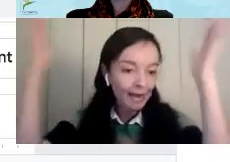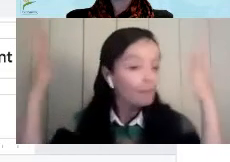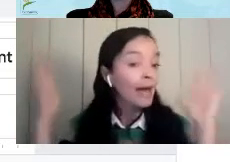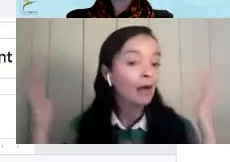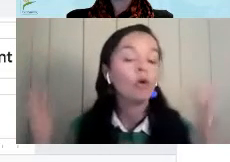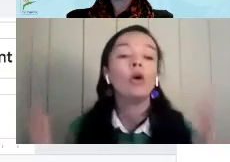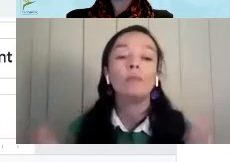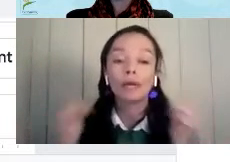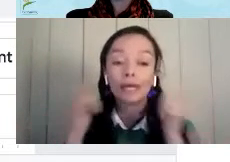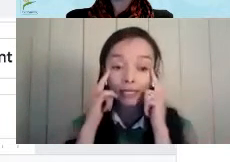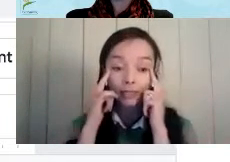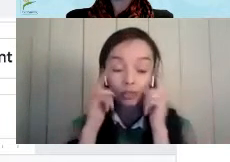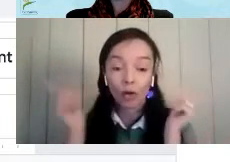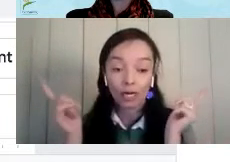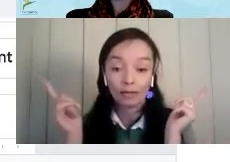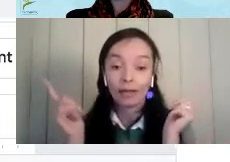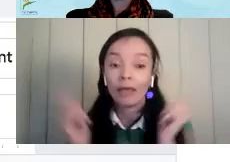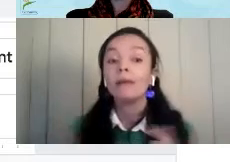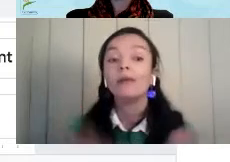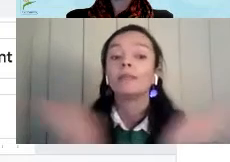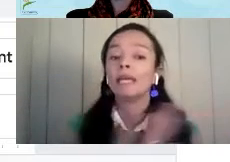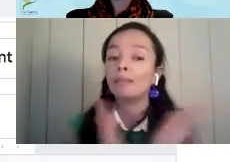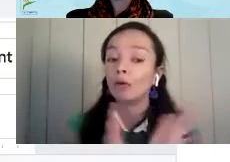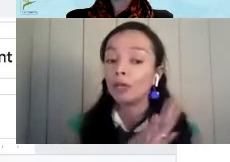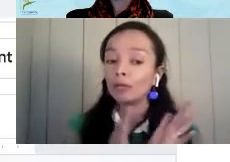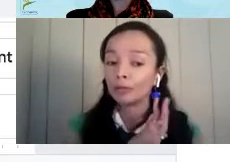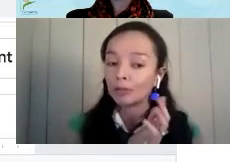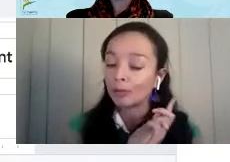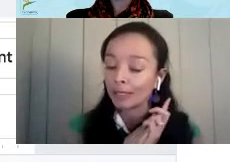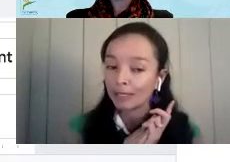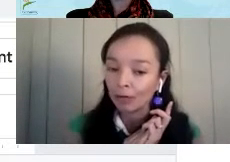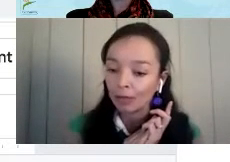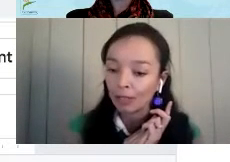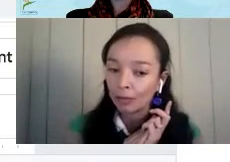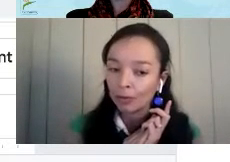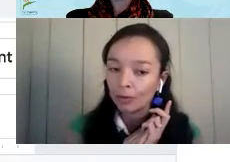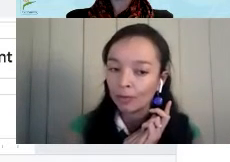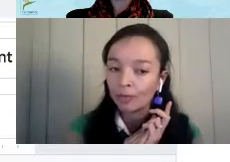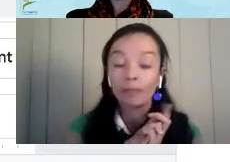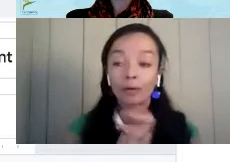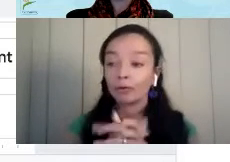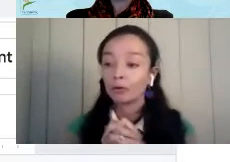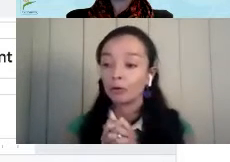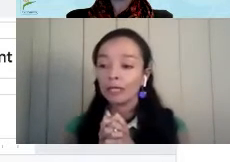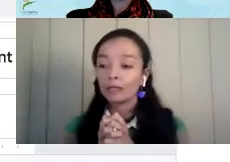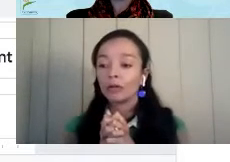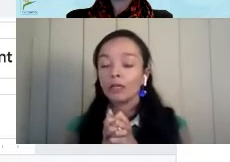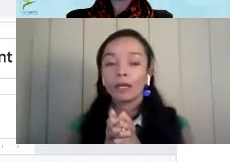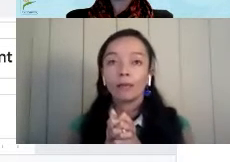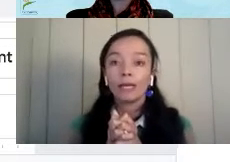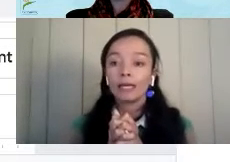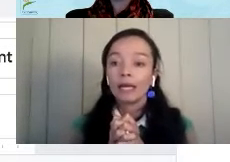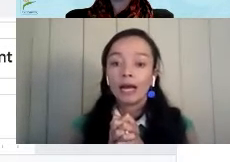¡Bien, bravo! Porque es visual. Pero también aplaudimos porque es auditivo. Pero no solo eso.